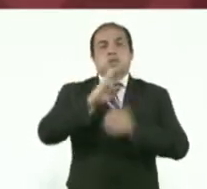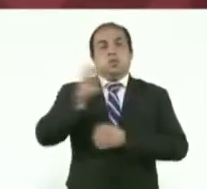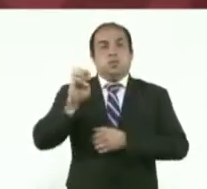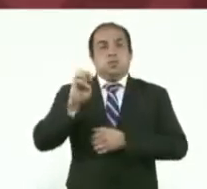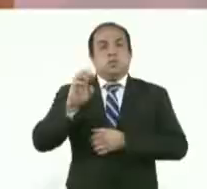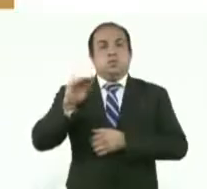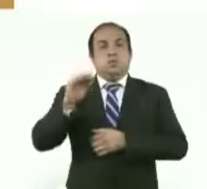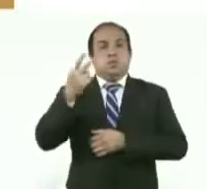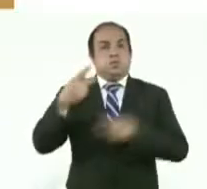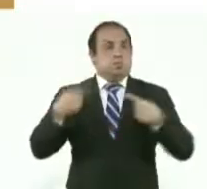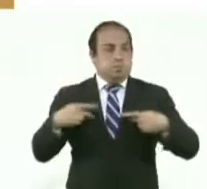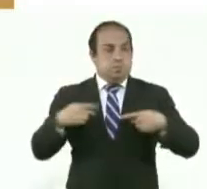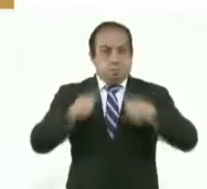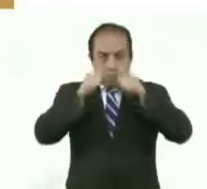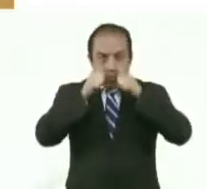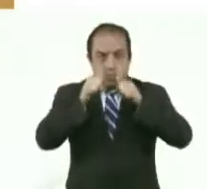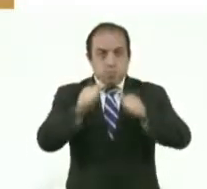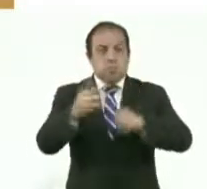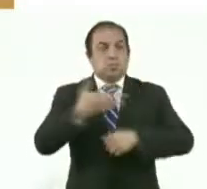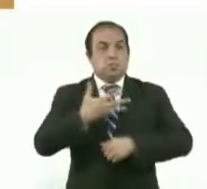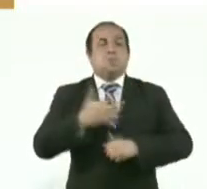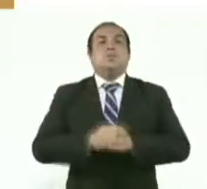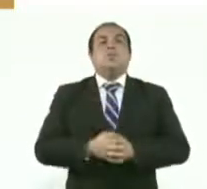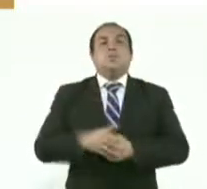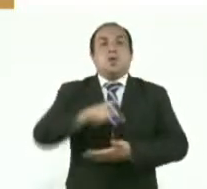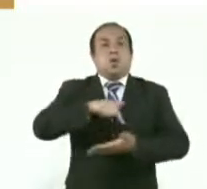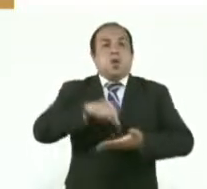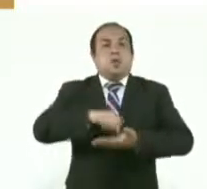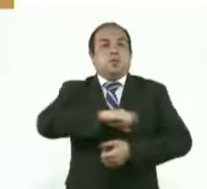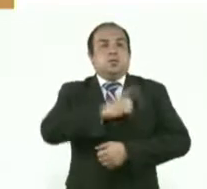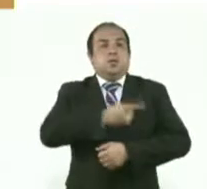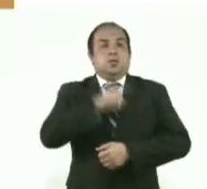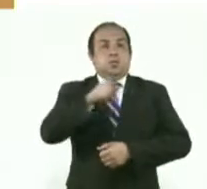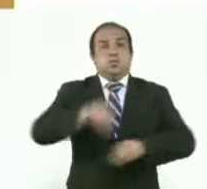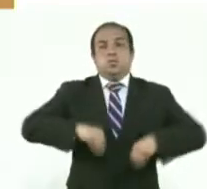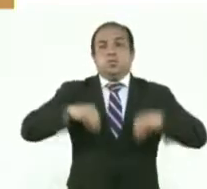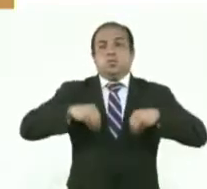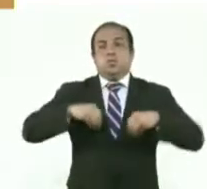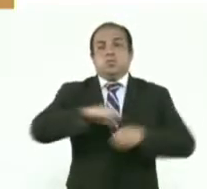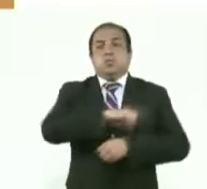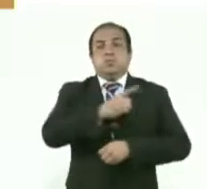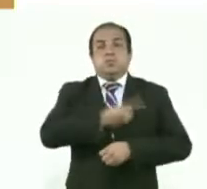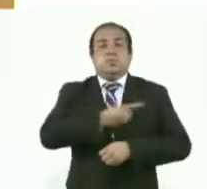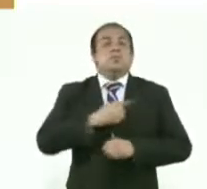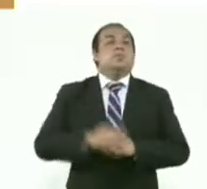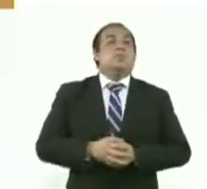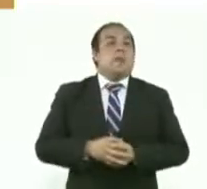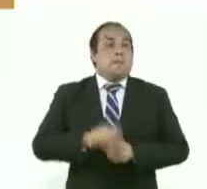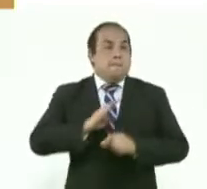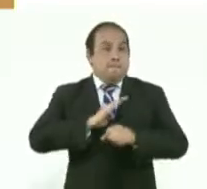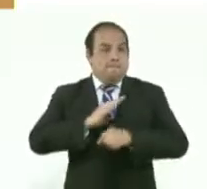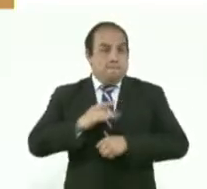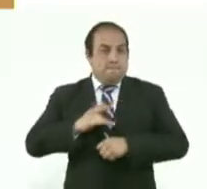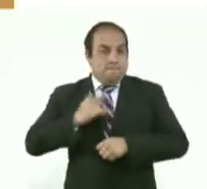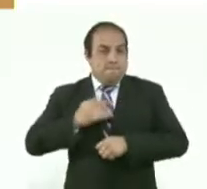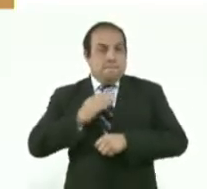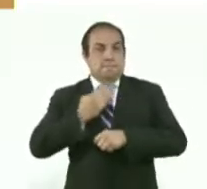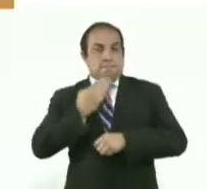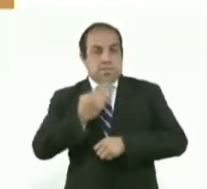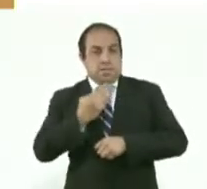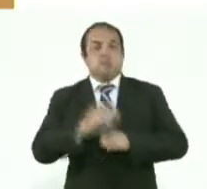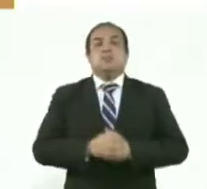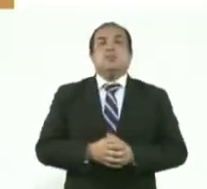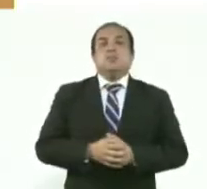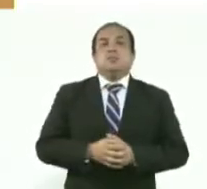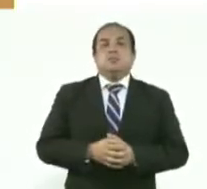255,392 personas atendidas en los módulos de salud en tu vida, salud para el bienestar, de los cuales 181,304,